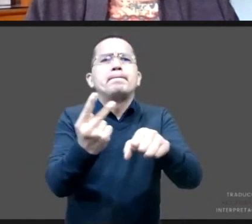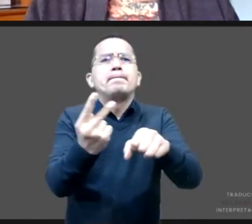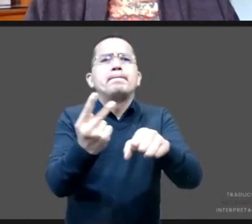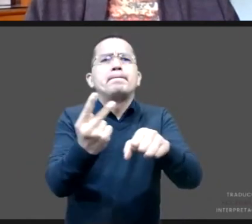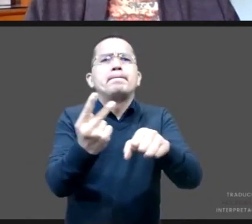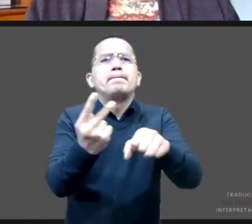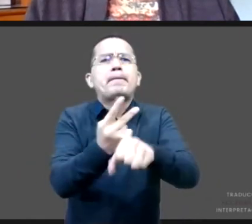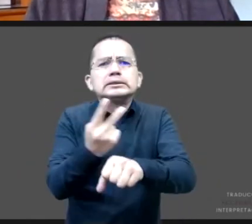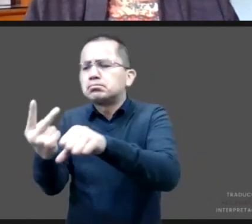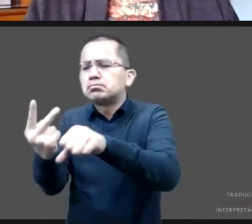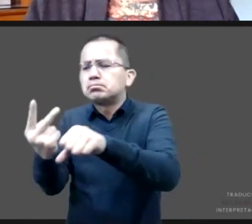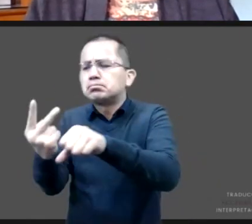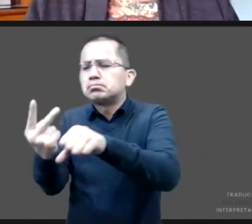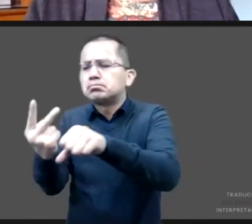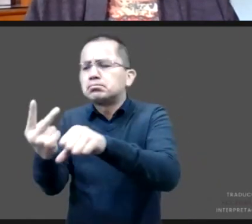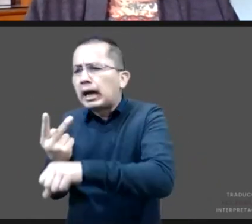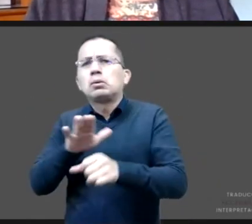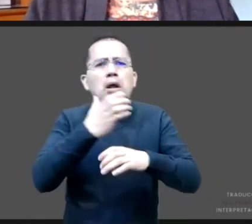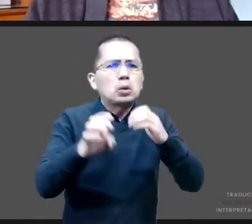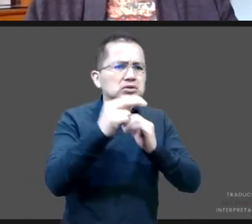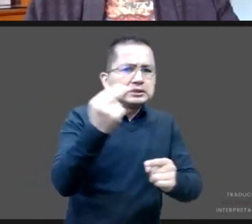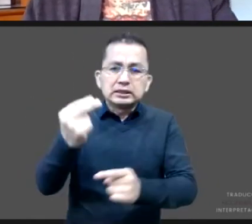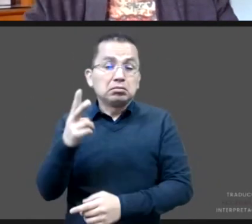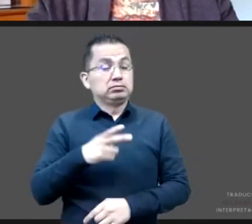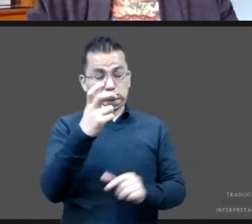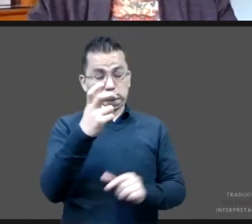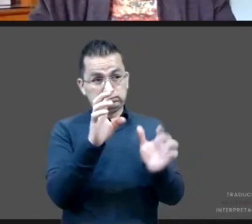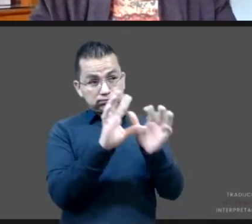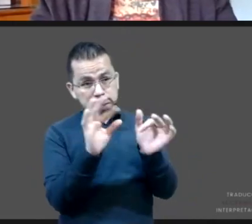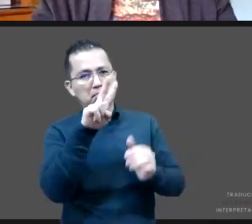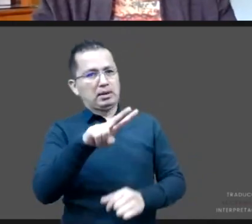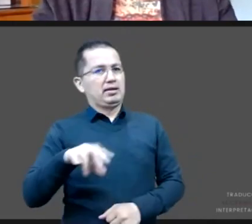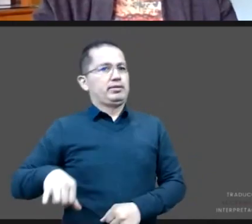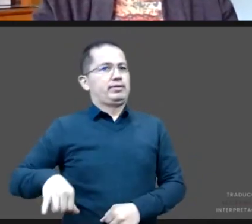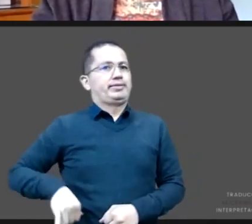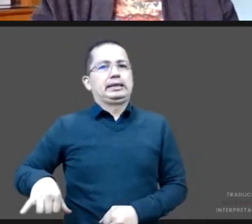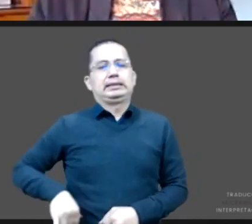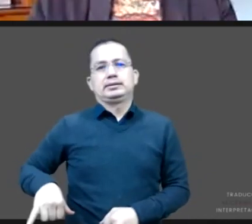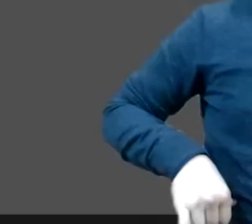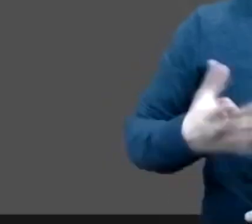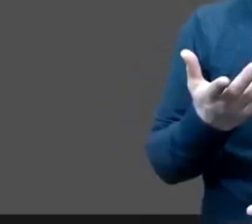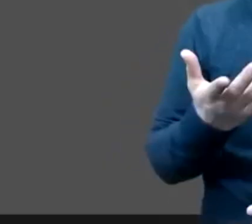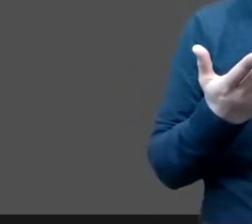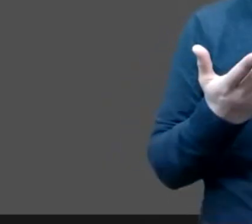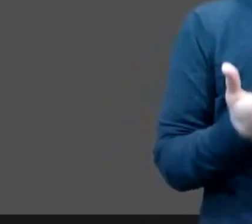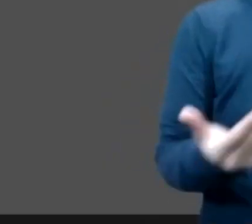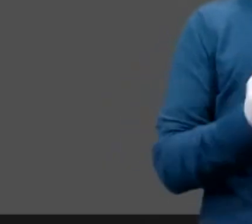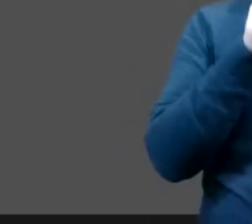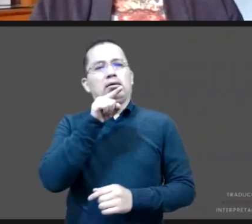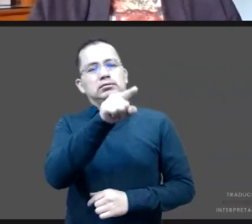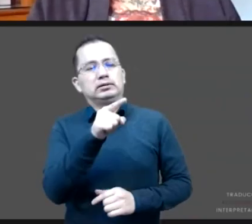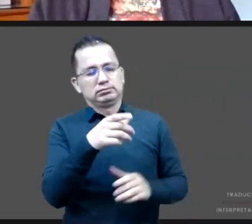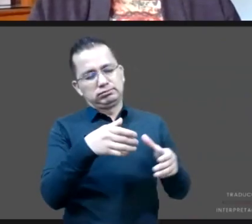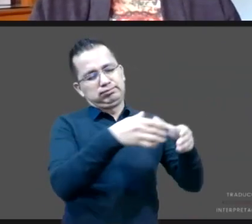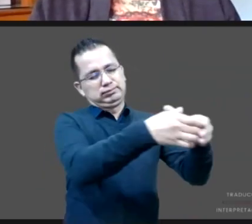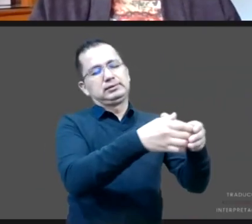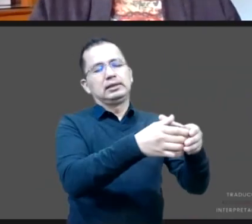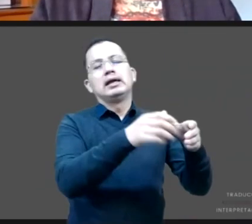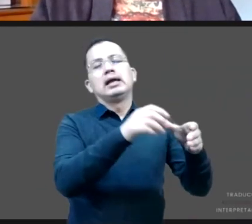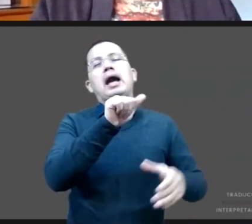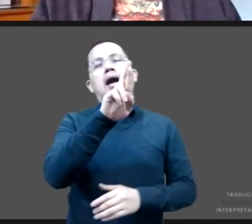comunidades así que muy interesante esto que nos compartes desde lo que están haciendo en la